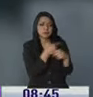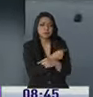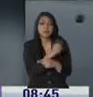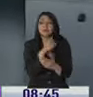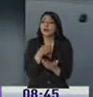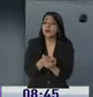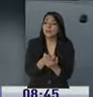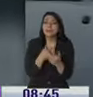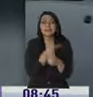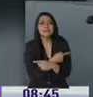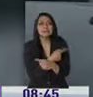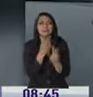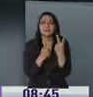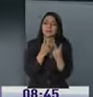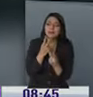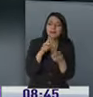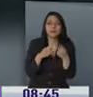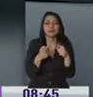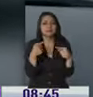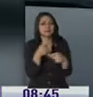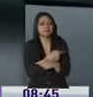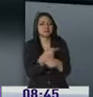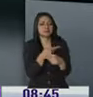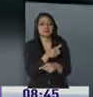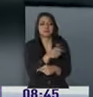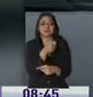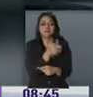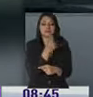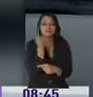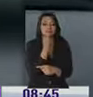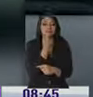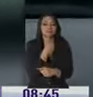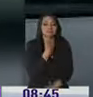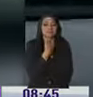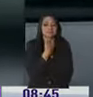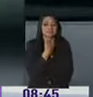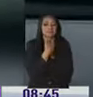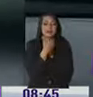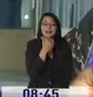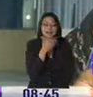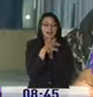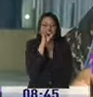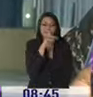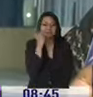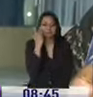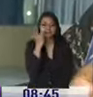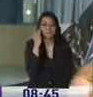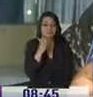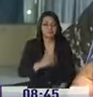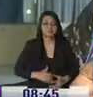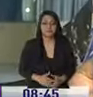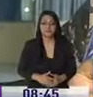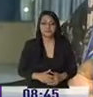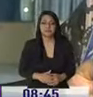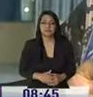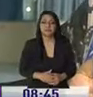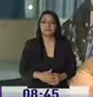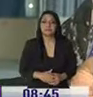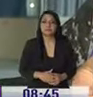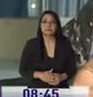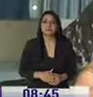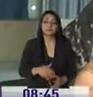pasó a visitar amigos, como que solito dejó ver que estaba viajando con algo prohibido. Este alcaloide tenía